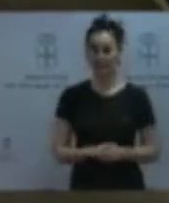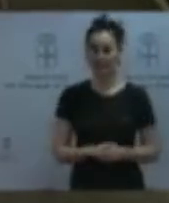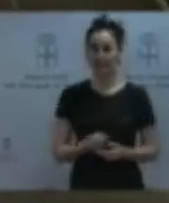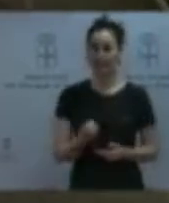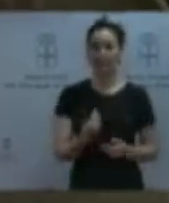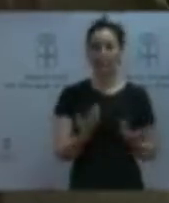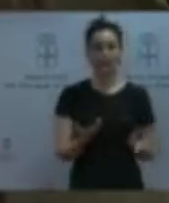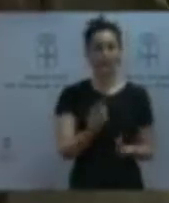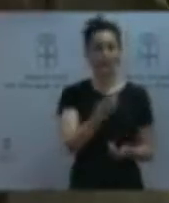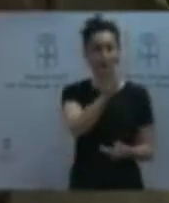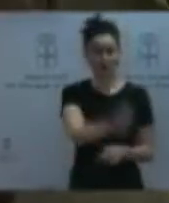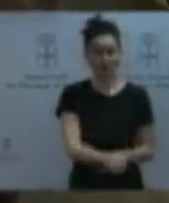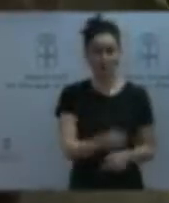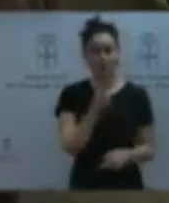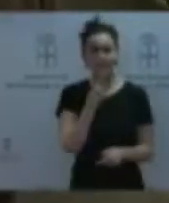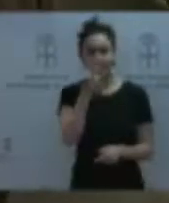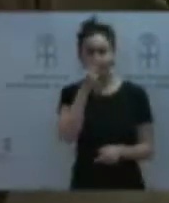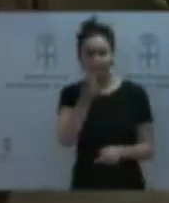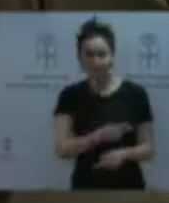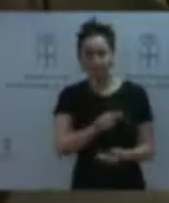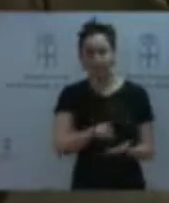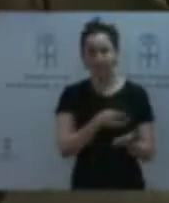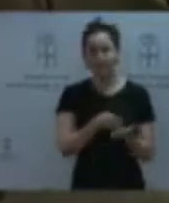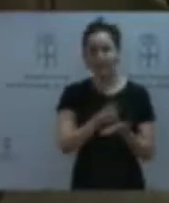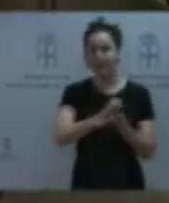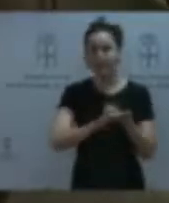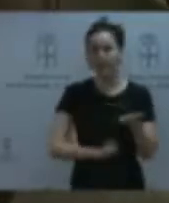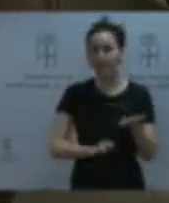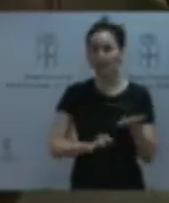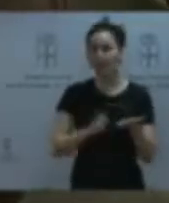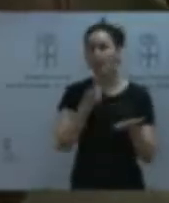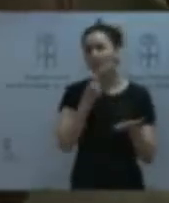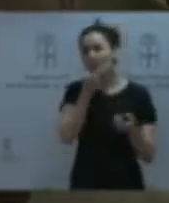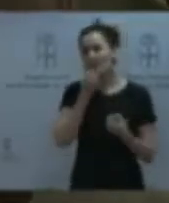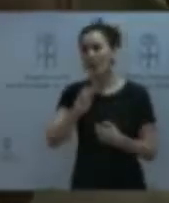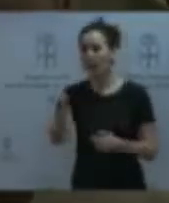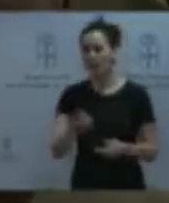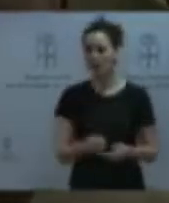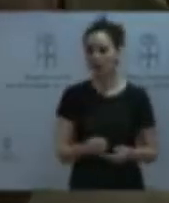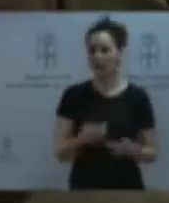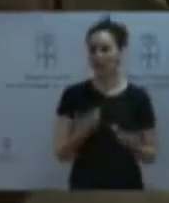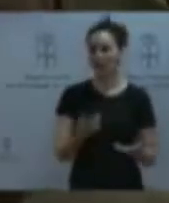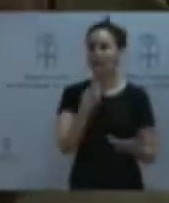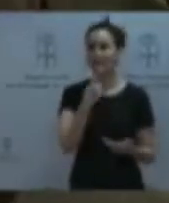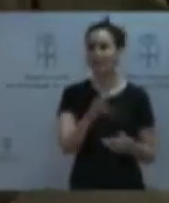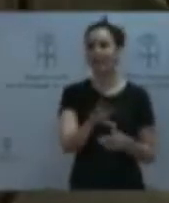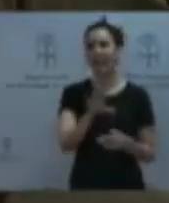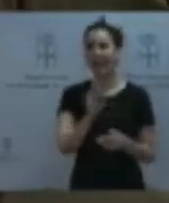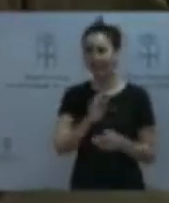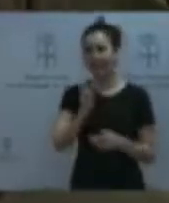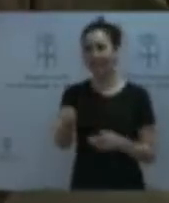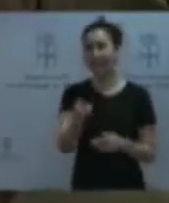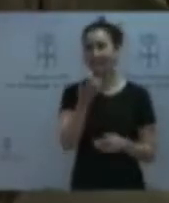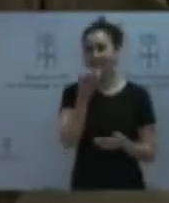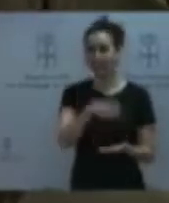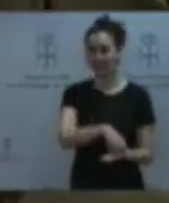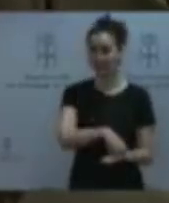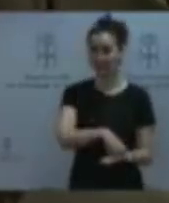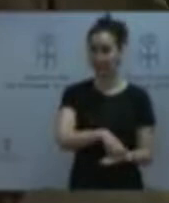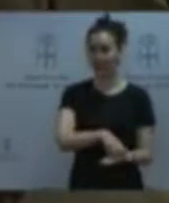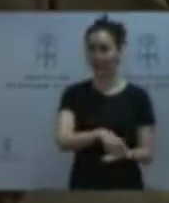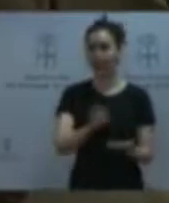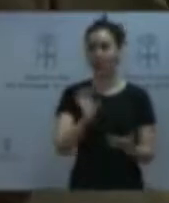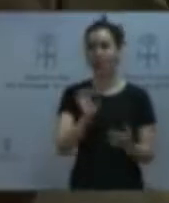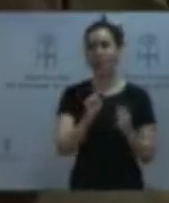decide aportar otro. Y esta denominación de informes alternativos, por si tiene alguna duda y discute esa